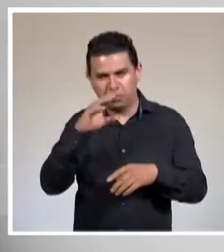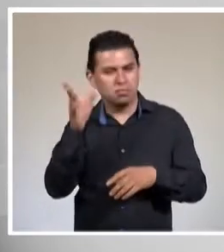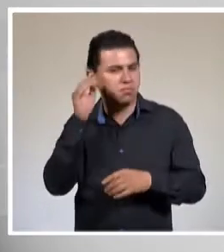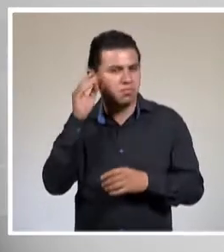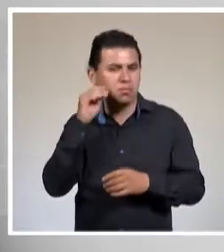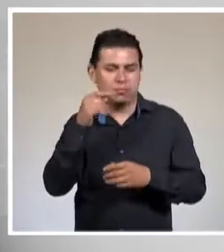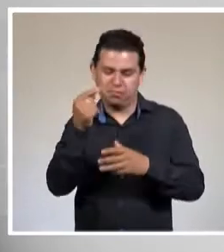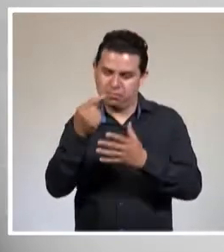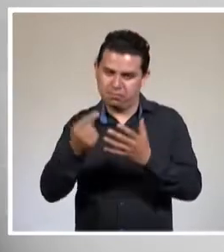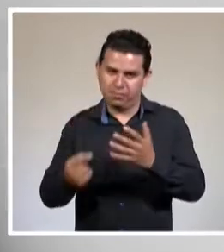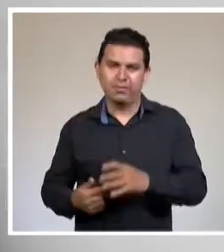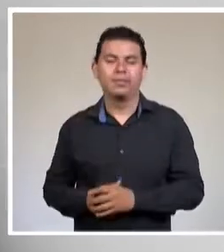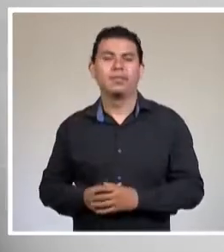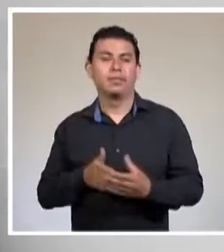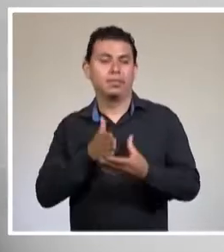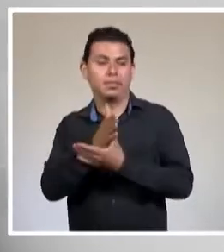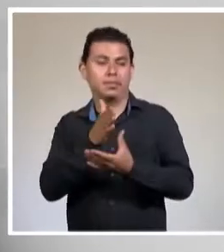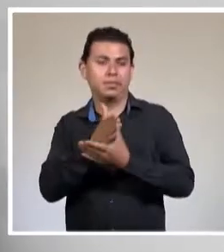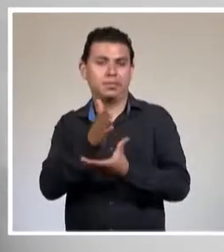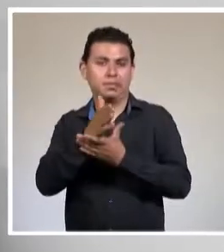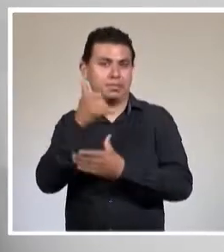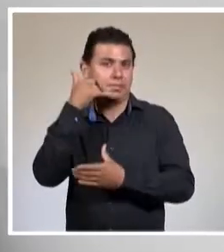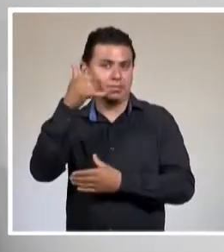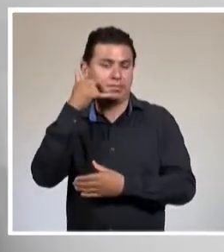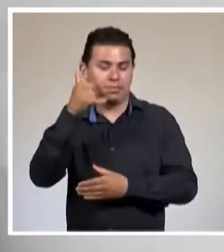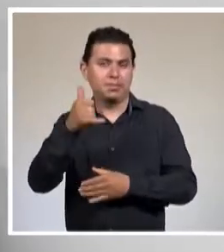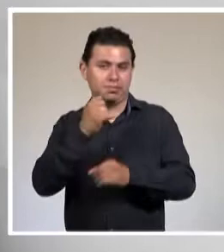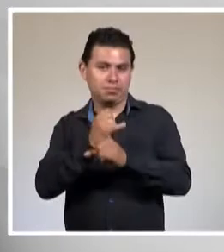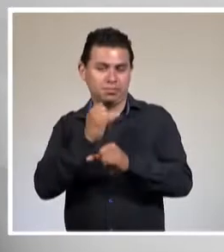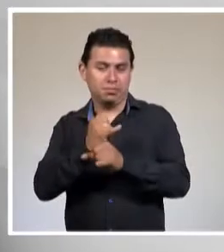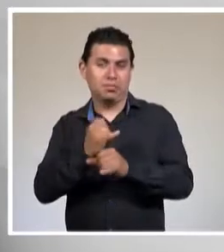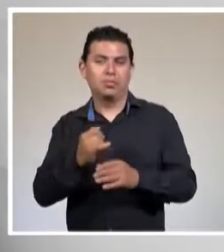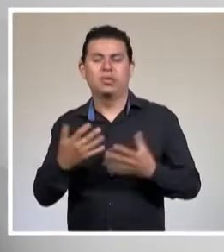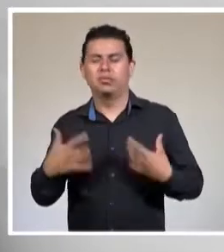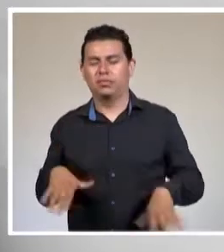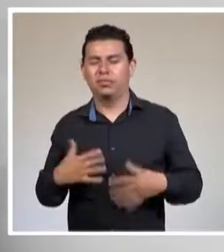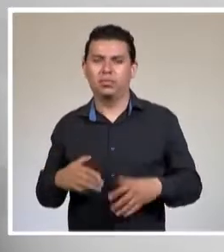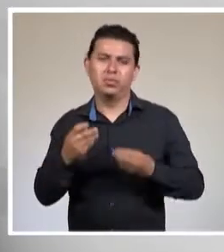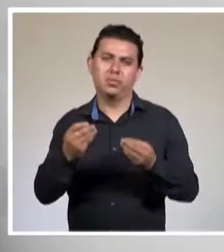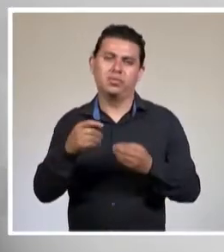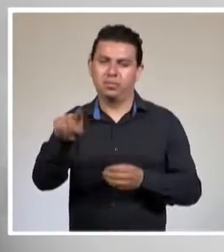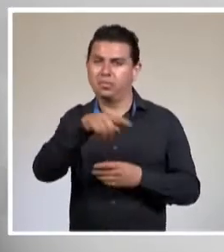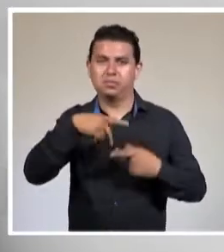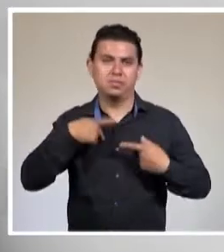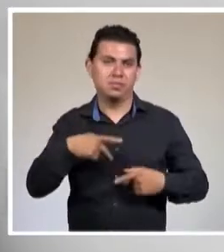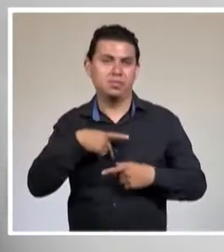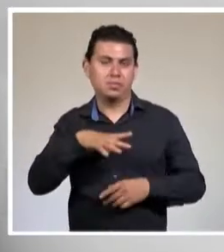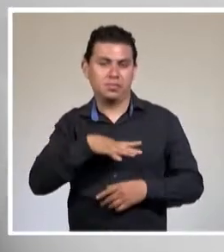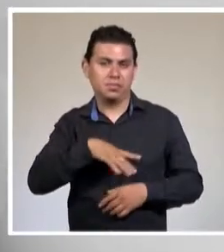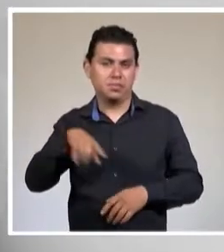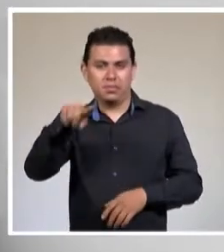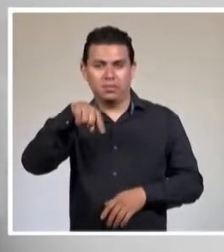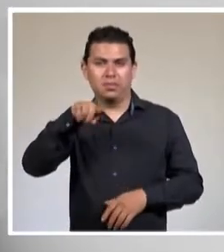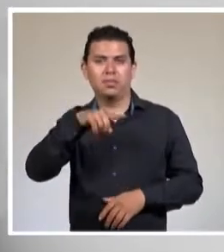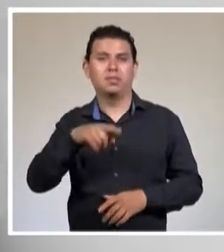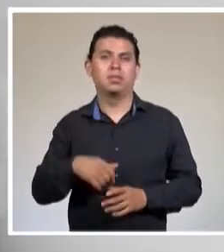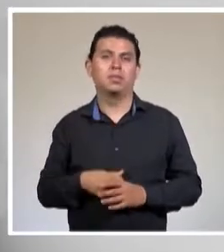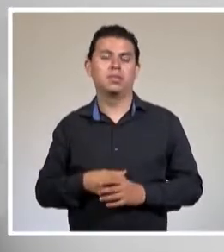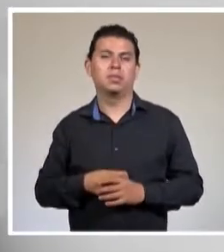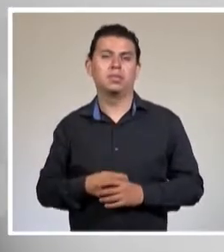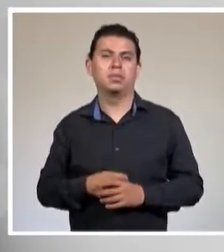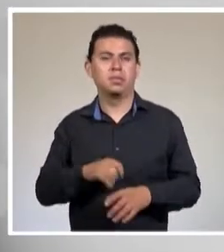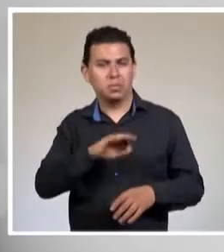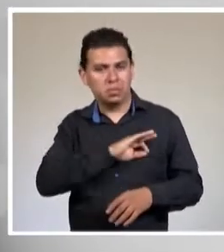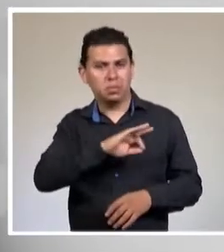o datos el acceso a la telefonía móvil digital le ha permitido a quienes residen en esta agencia ensanchar sus